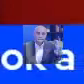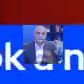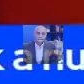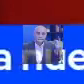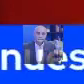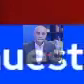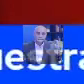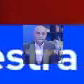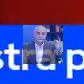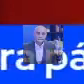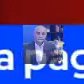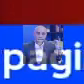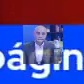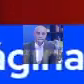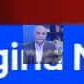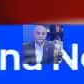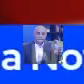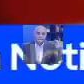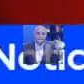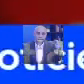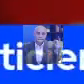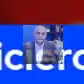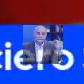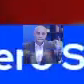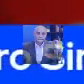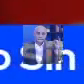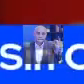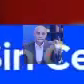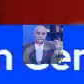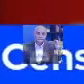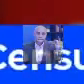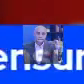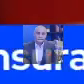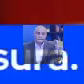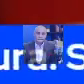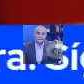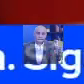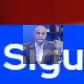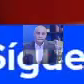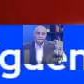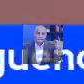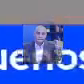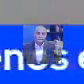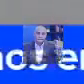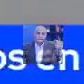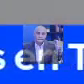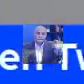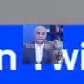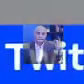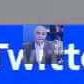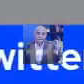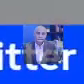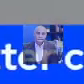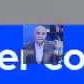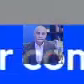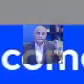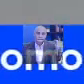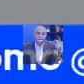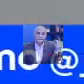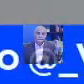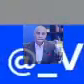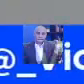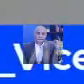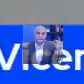fighting. Y querida Carla, ¿por qué no también no nos avisas cómo te puede encontrar la gente a ti también? Gracias, querido